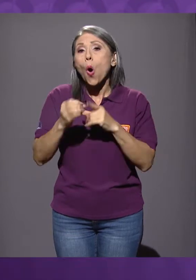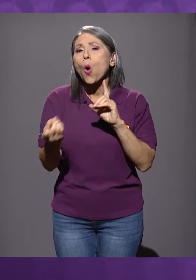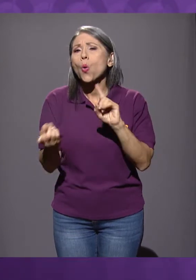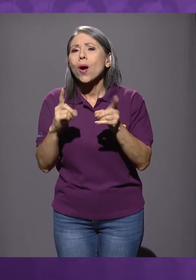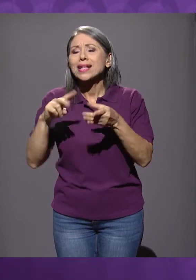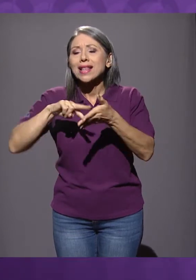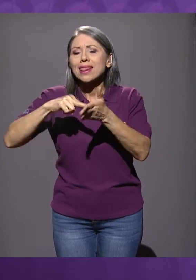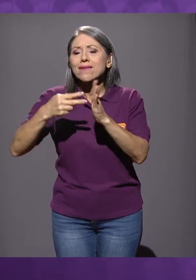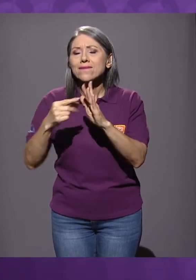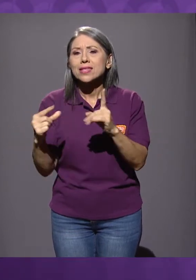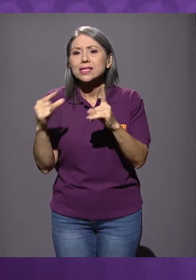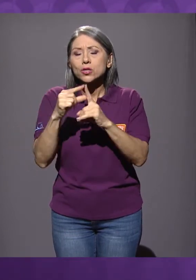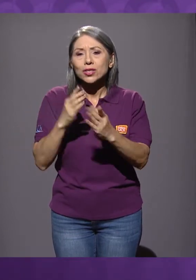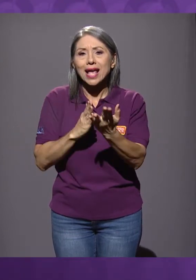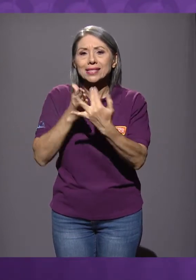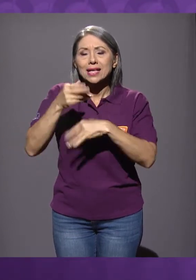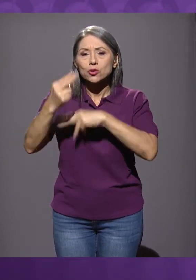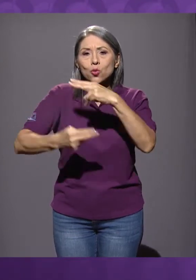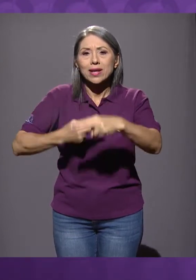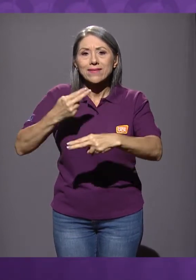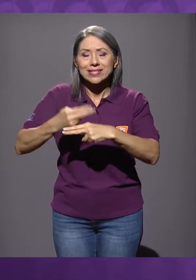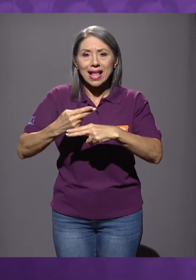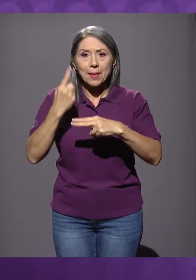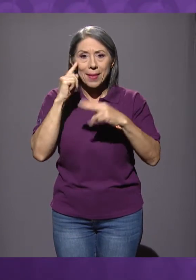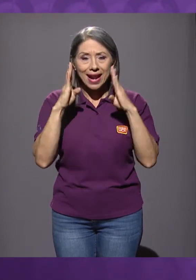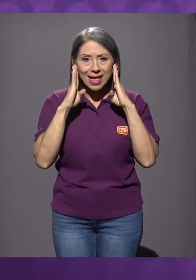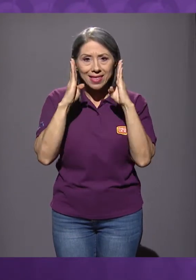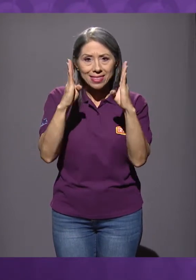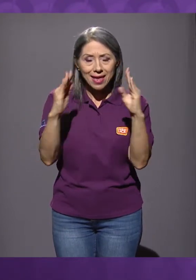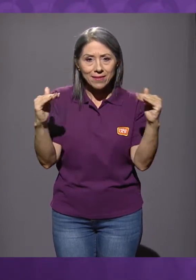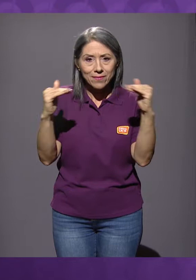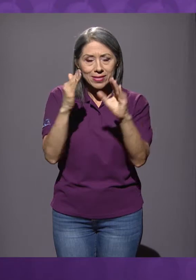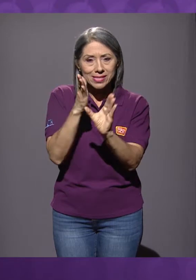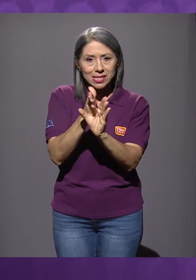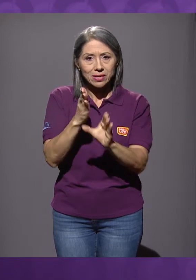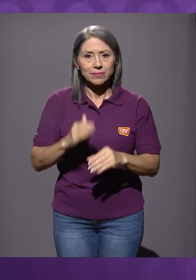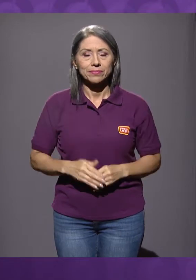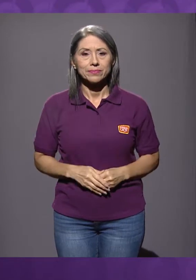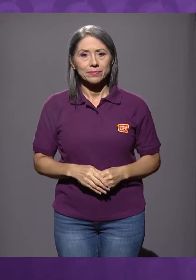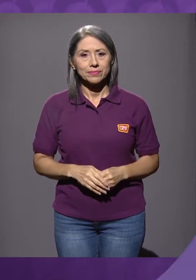de acceso universal en la atención de este ámbito de la salud.